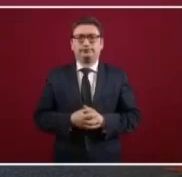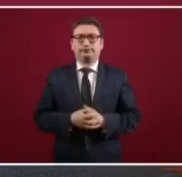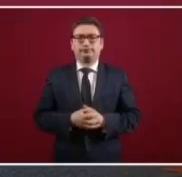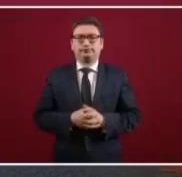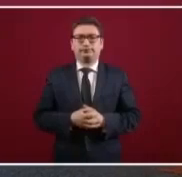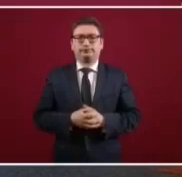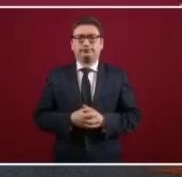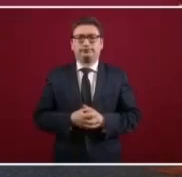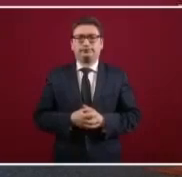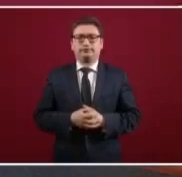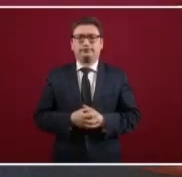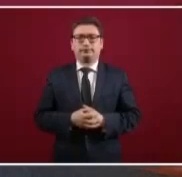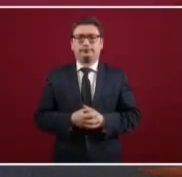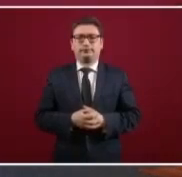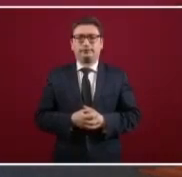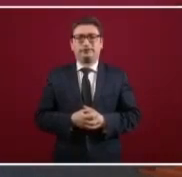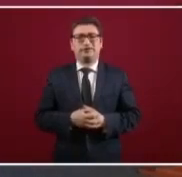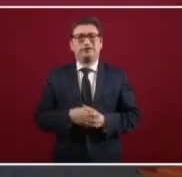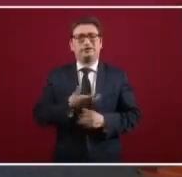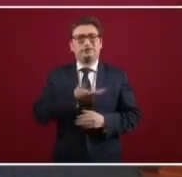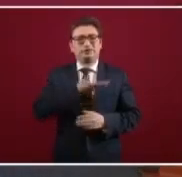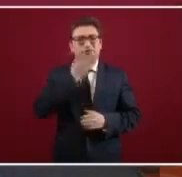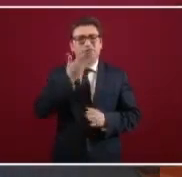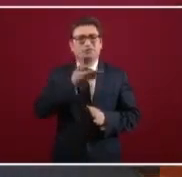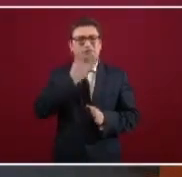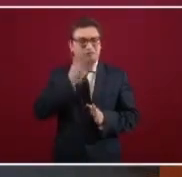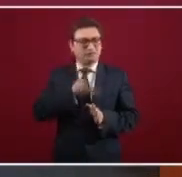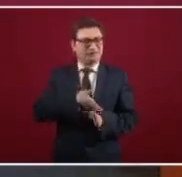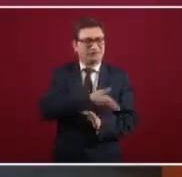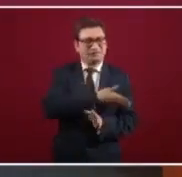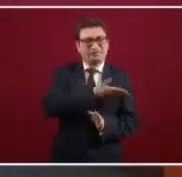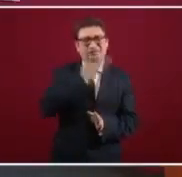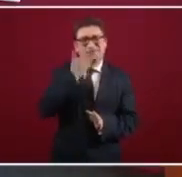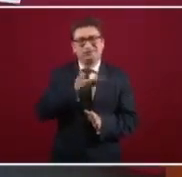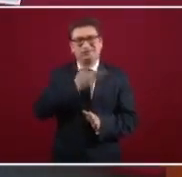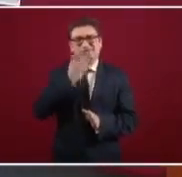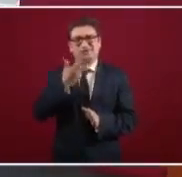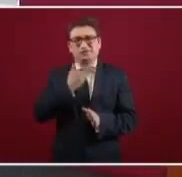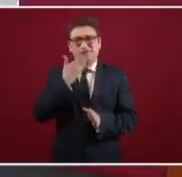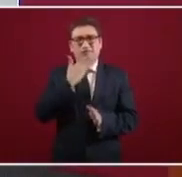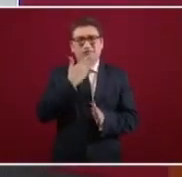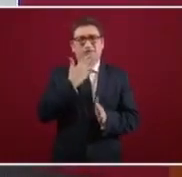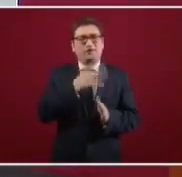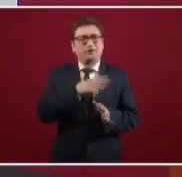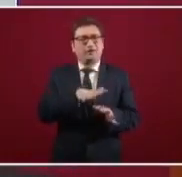todavía lo viejo no acaba de morir